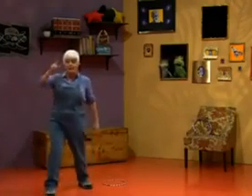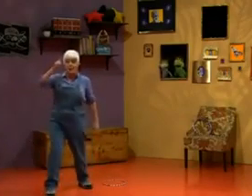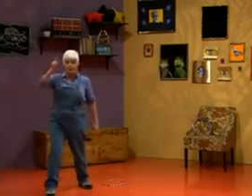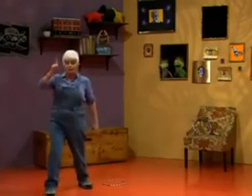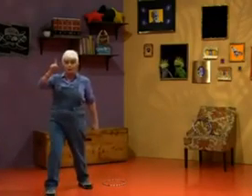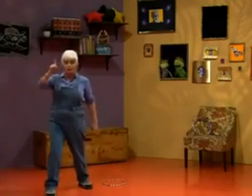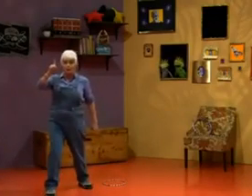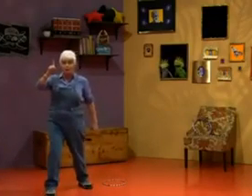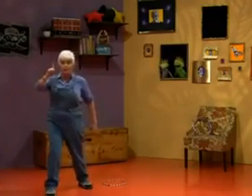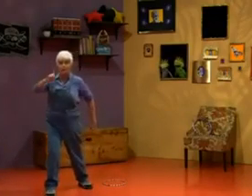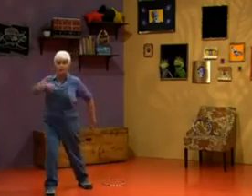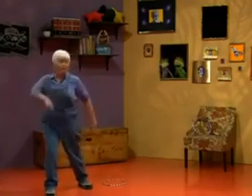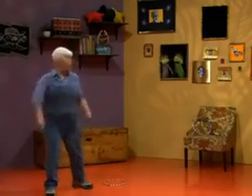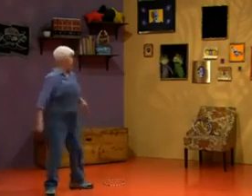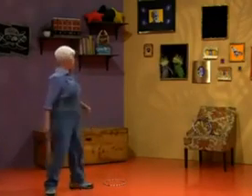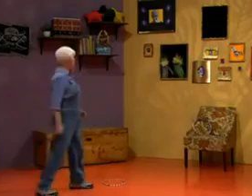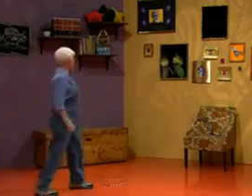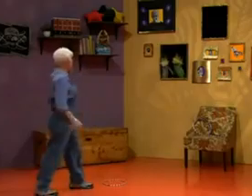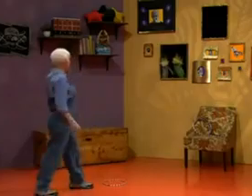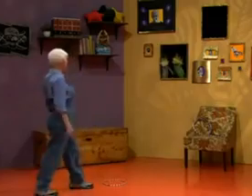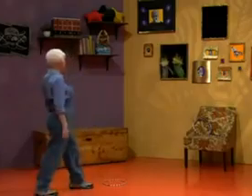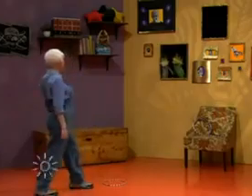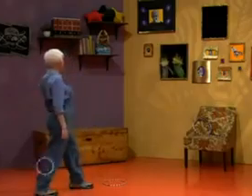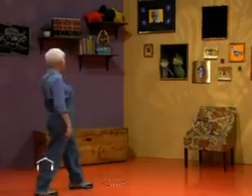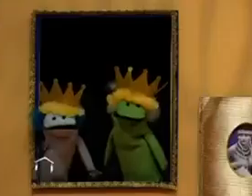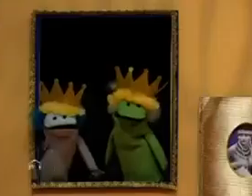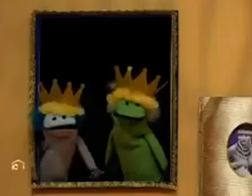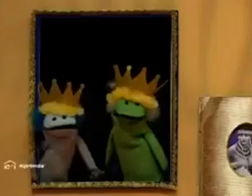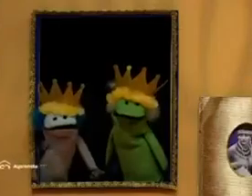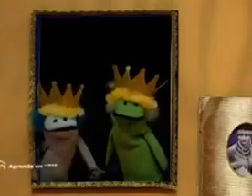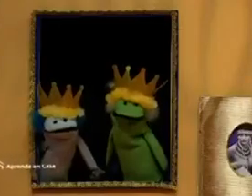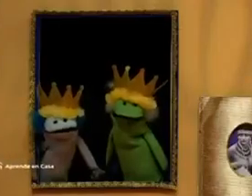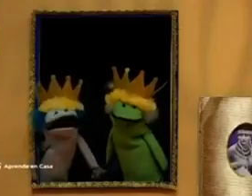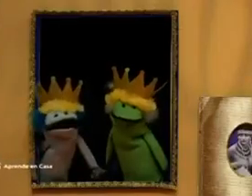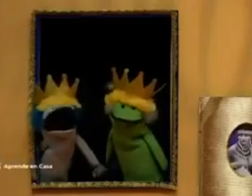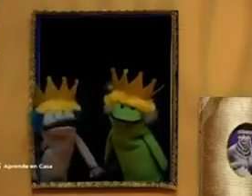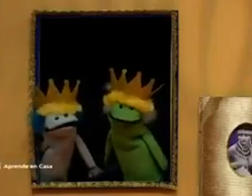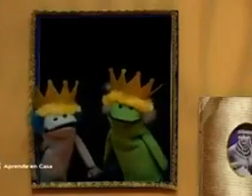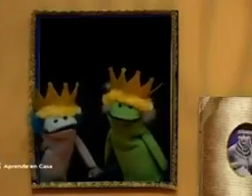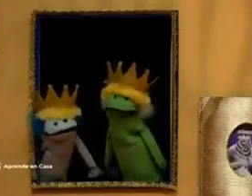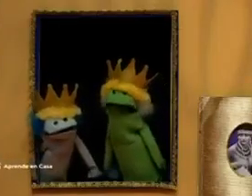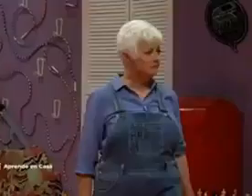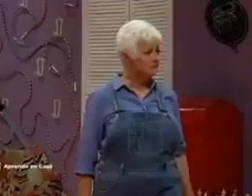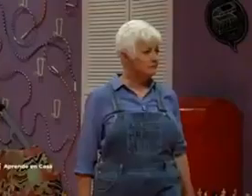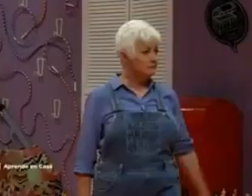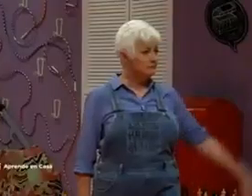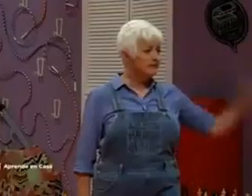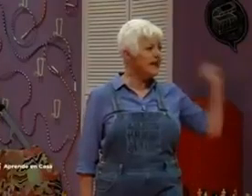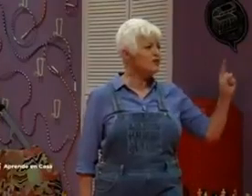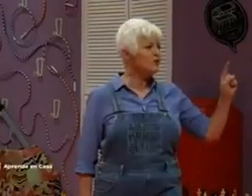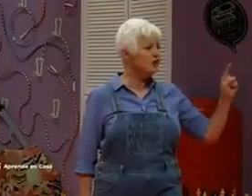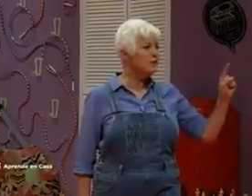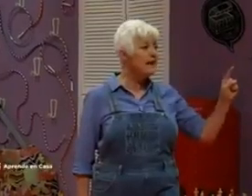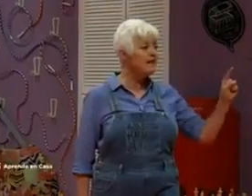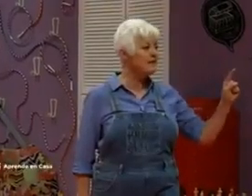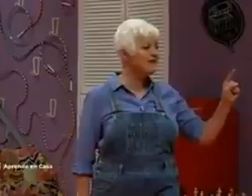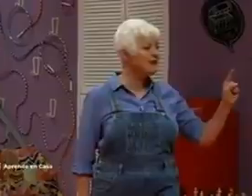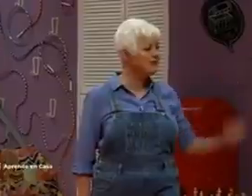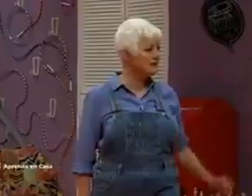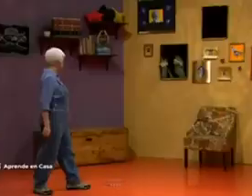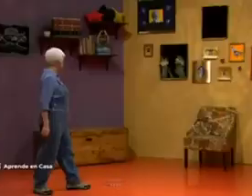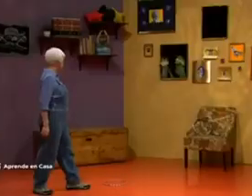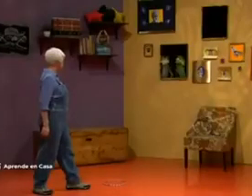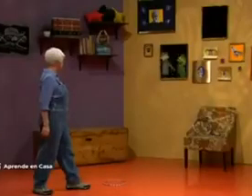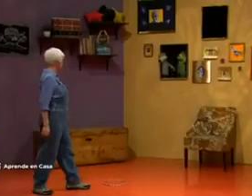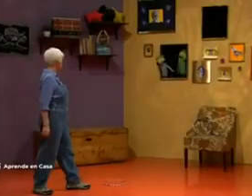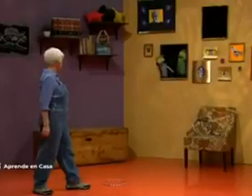Entonces mandó a sus otros dos hijos, ¡Leopardo y Lince! ¿Tienen sus espadas